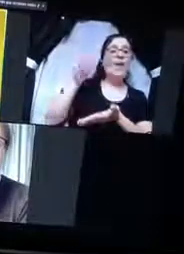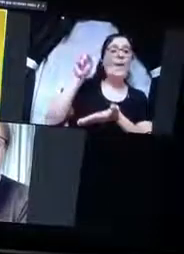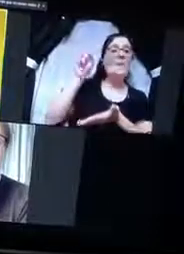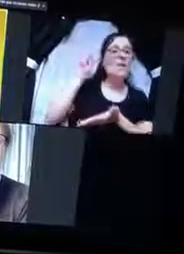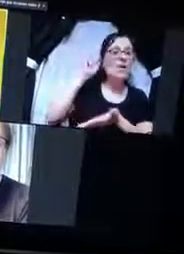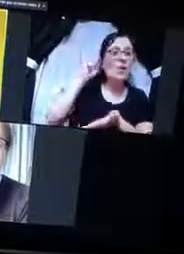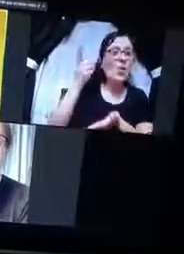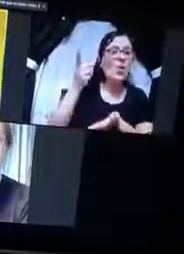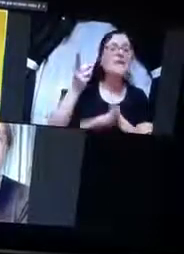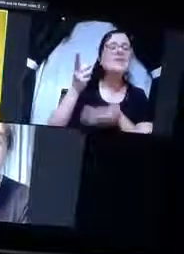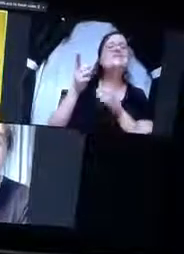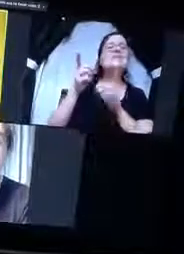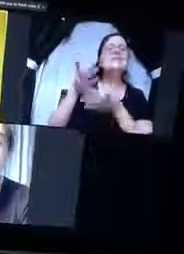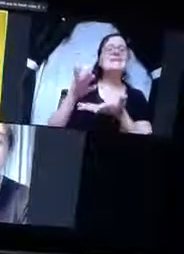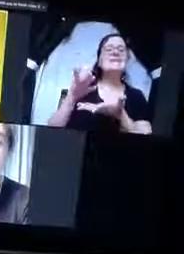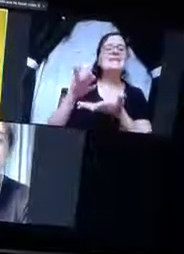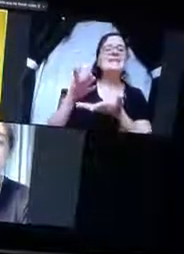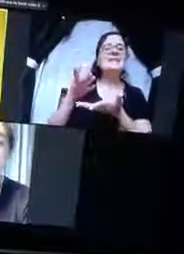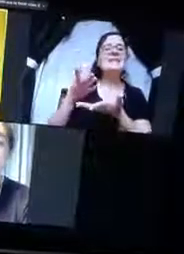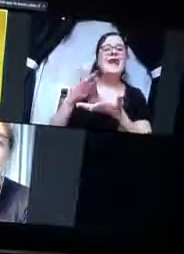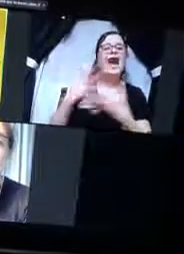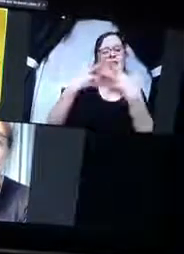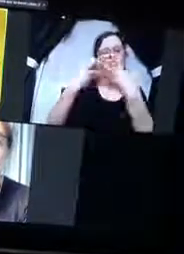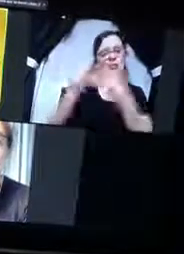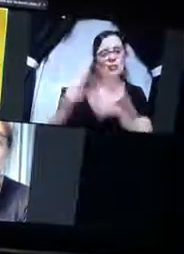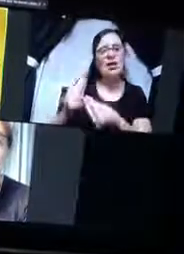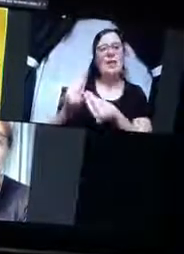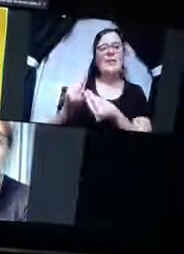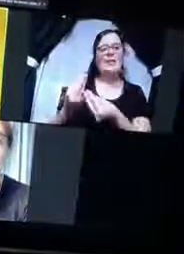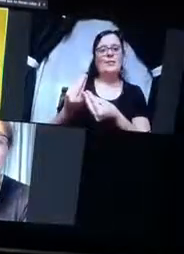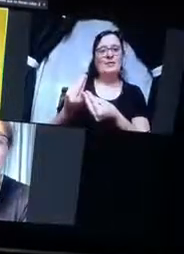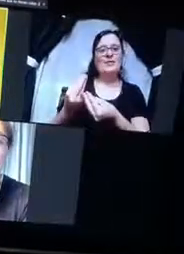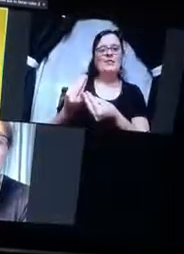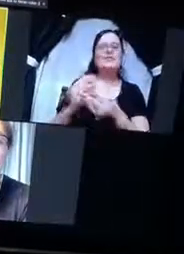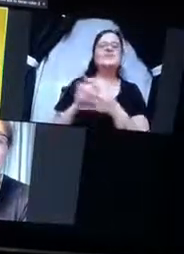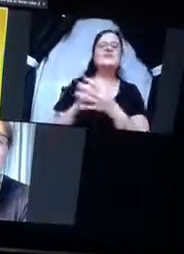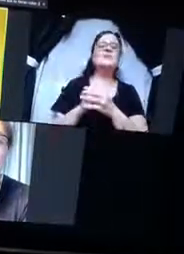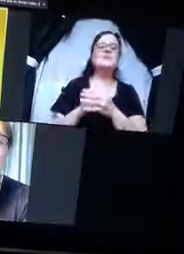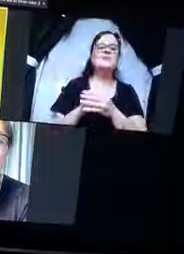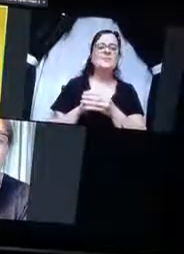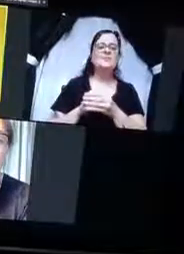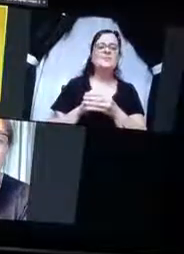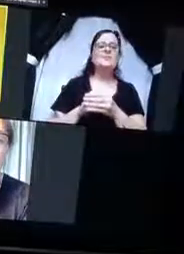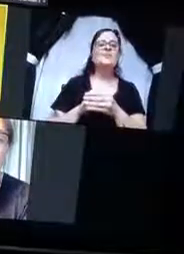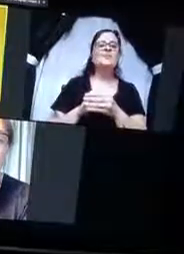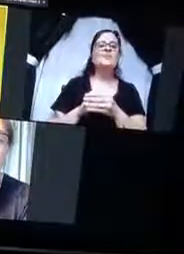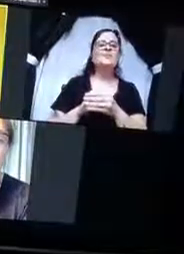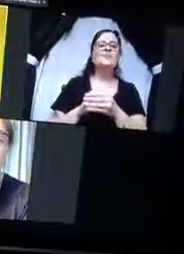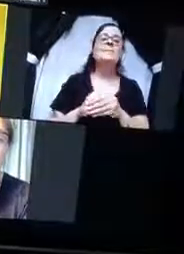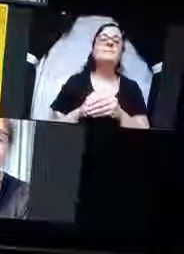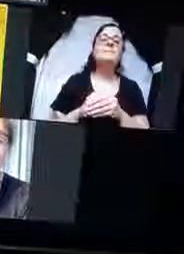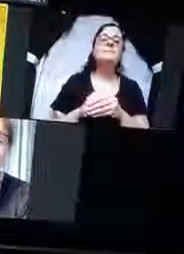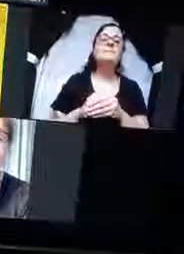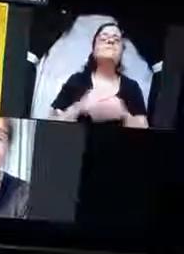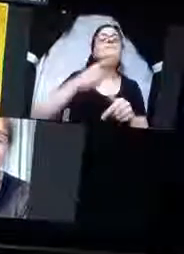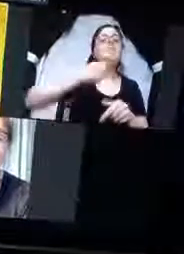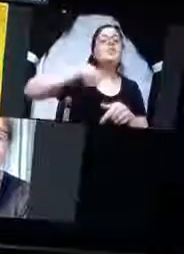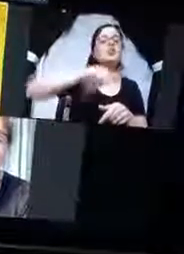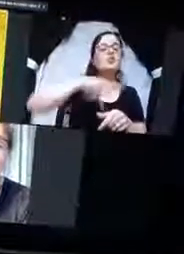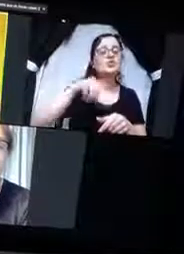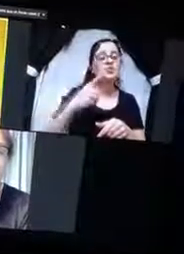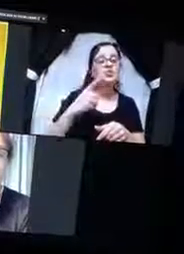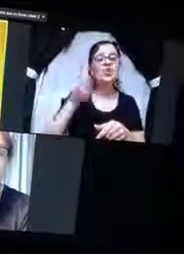formando a la gente de allá, a la que les mandamos un cariño enorme, y saber este viaje por todos lados, y con esto vamos a cerrar, es saber que